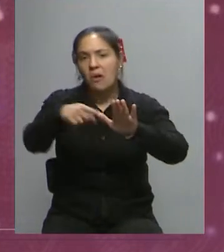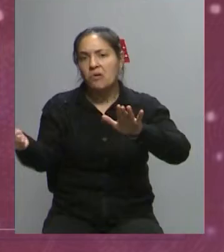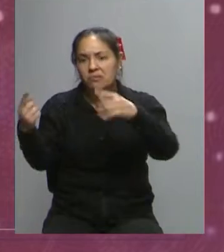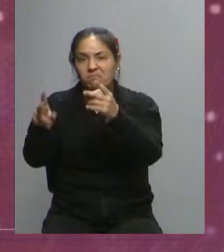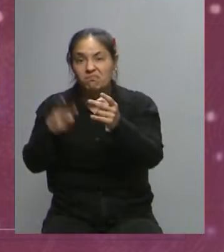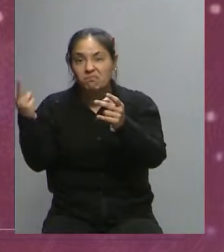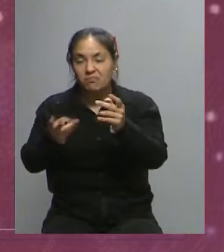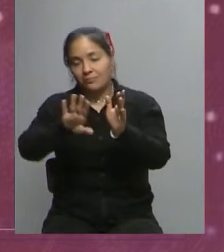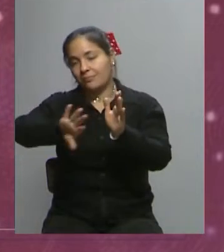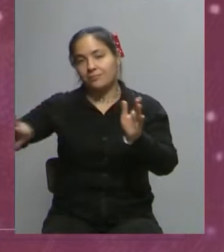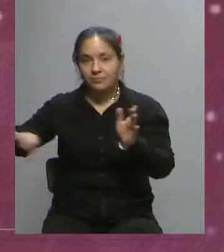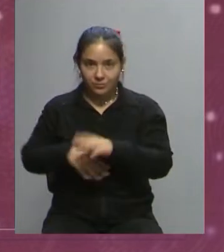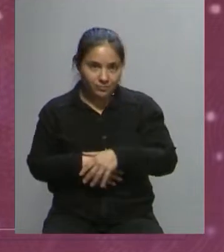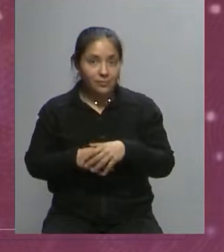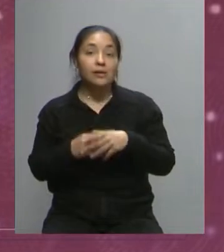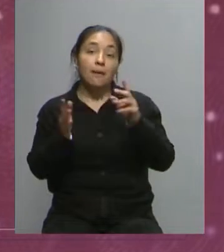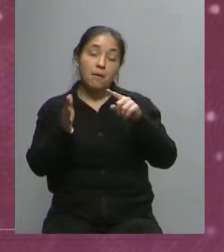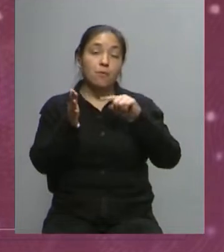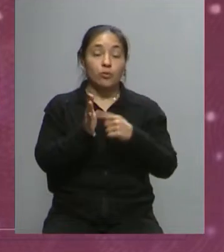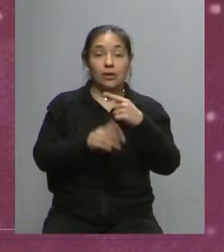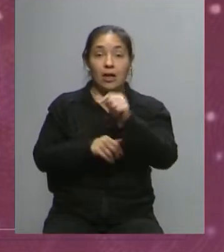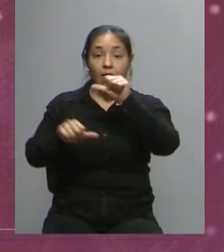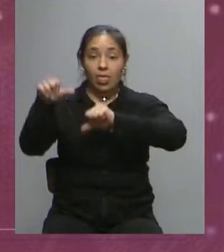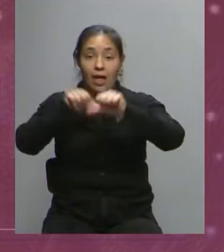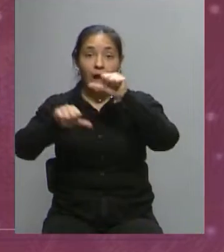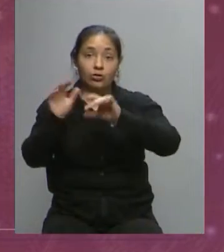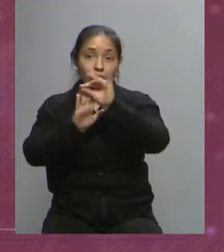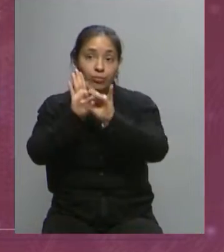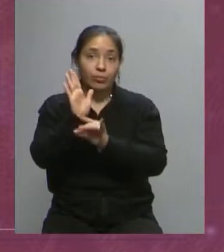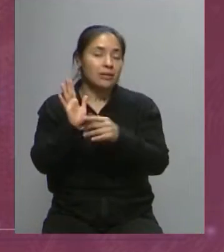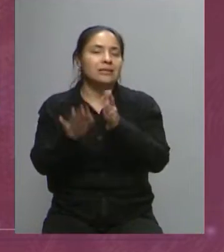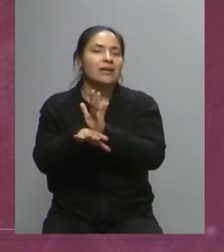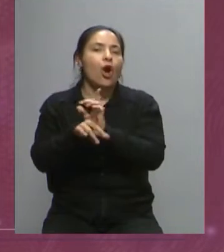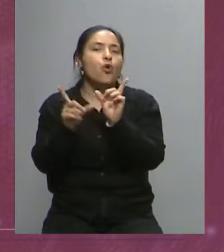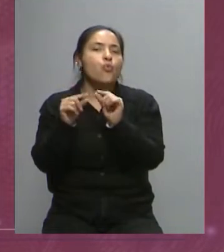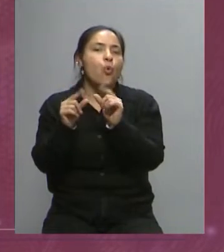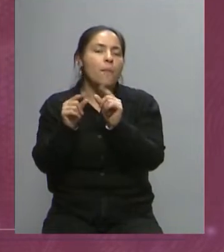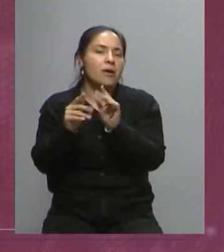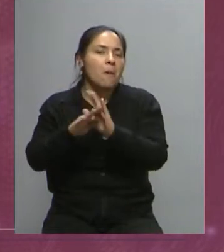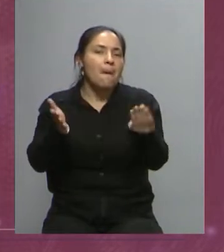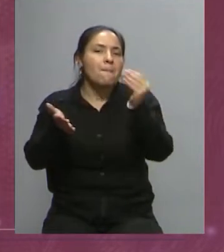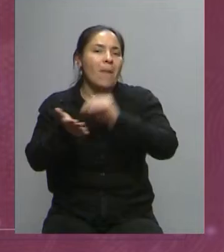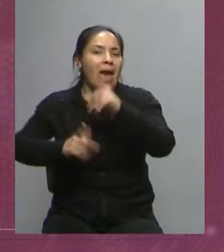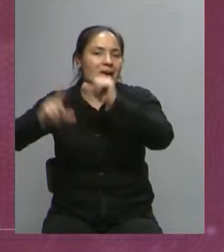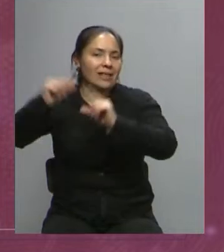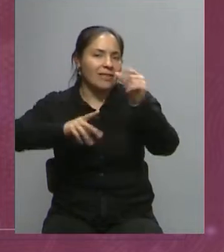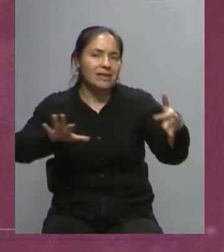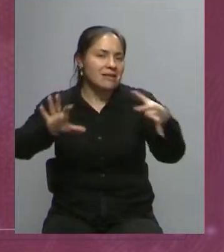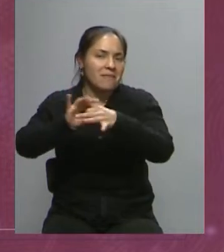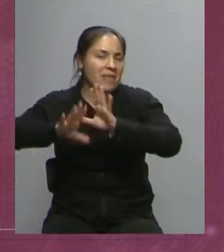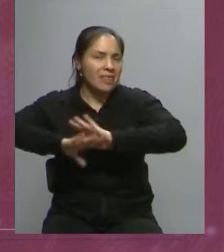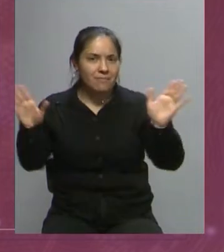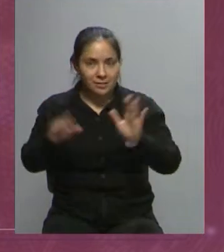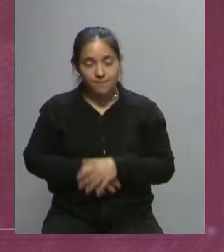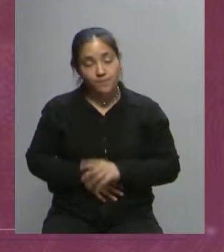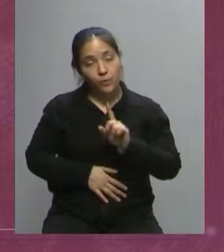de un punto de vista peyorativo, la ciencia de datos es un nombre nuevo para la estadística y nada más que eso. ¿Está bien? Desde otro punto de